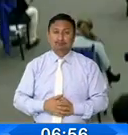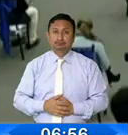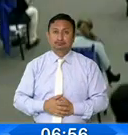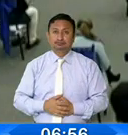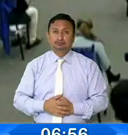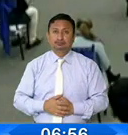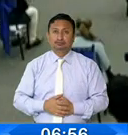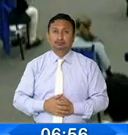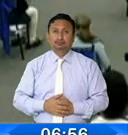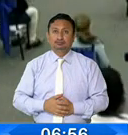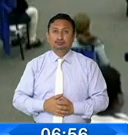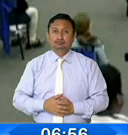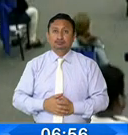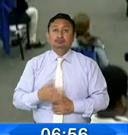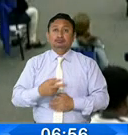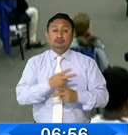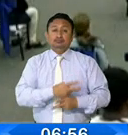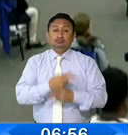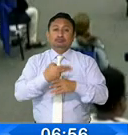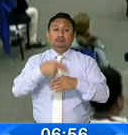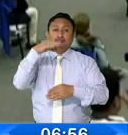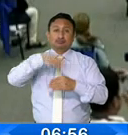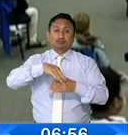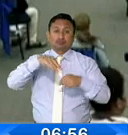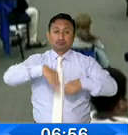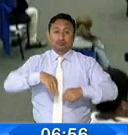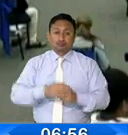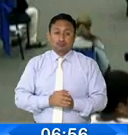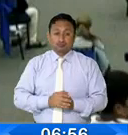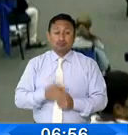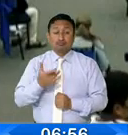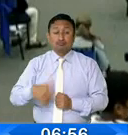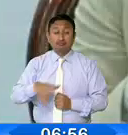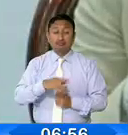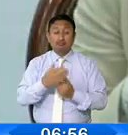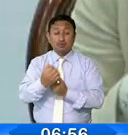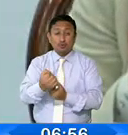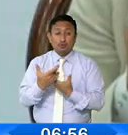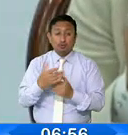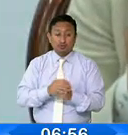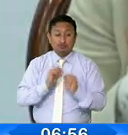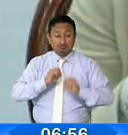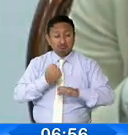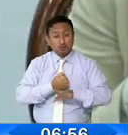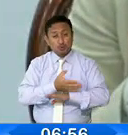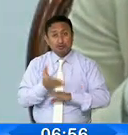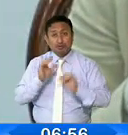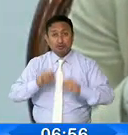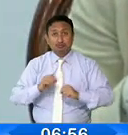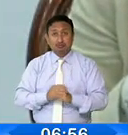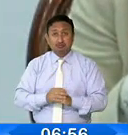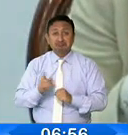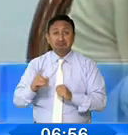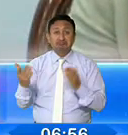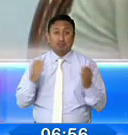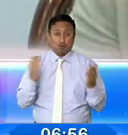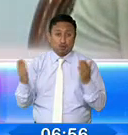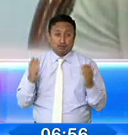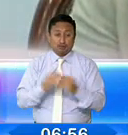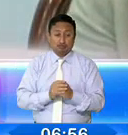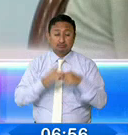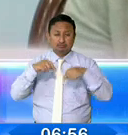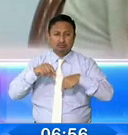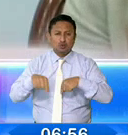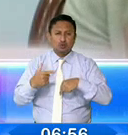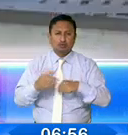El Pleno del Consejo Nacional Electoral no aprobó el informe que recomendaba aceptar de forma parcial el pedido de recuento